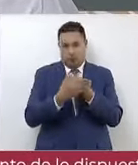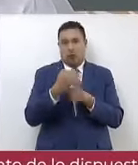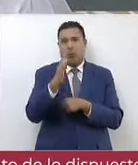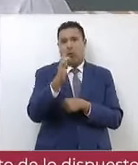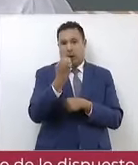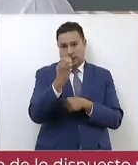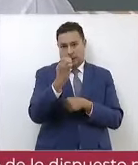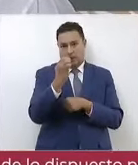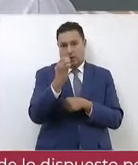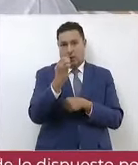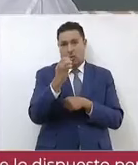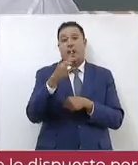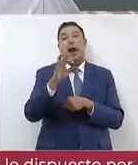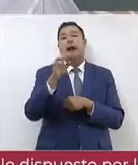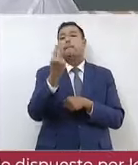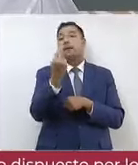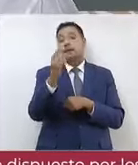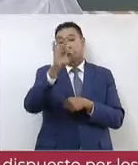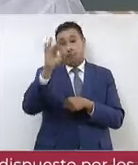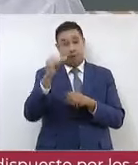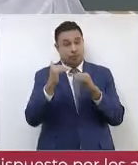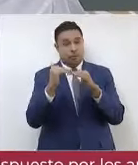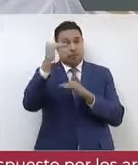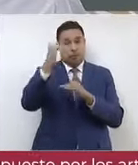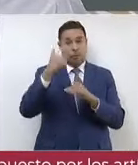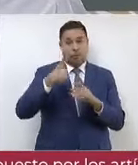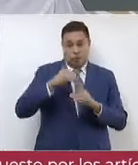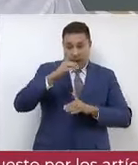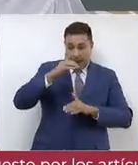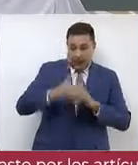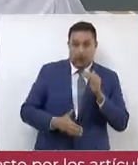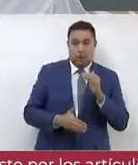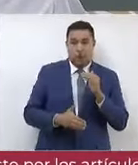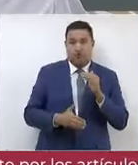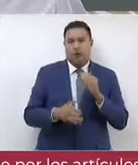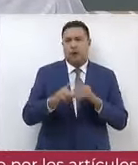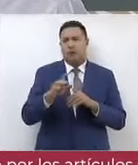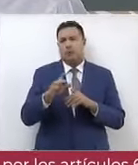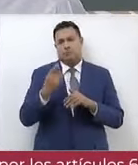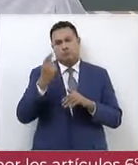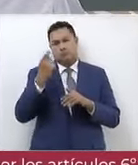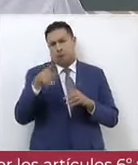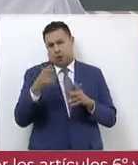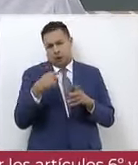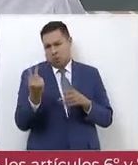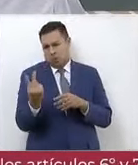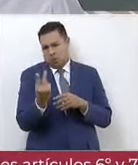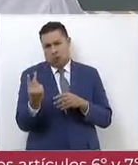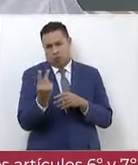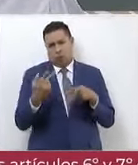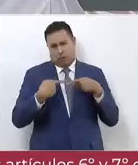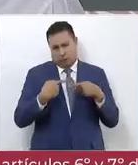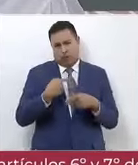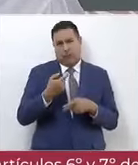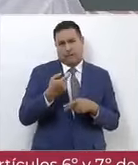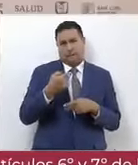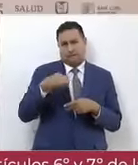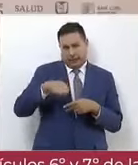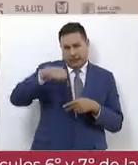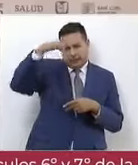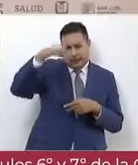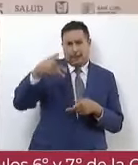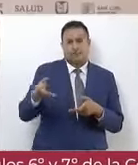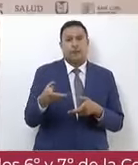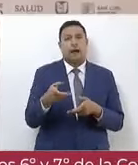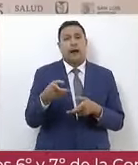aumentar 25% más. Cuando yo me vaya, ya la pensión, si es una pareja de adultos mayores, ya